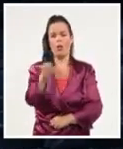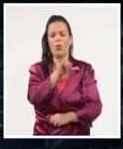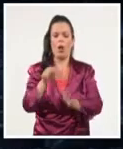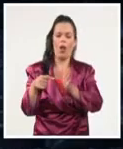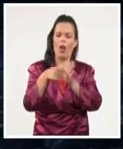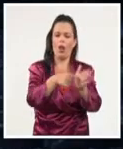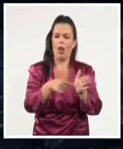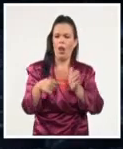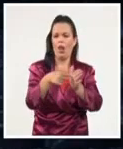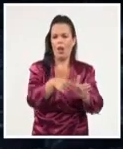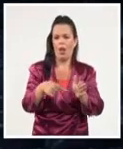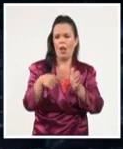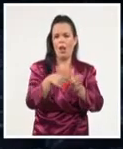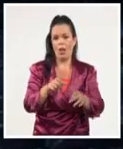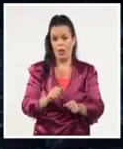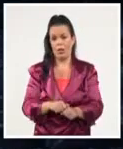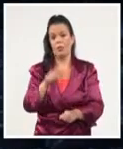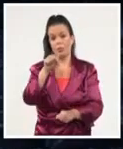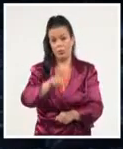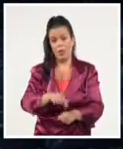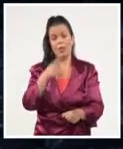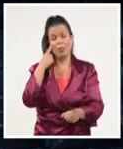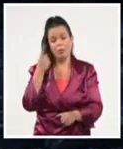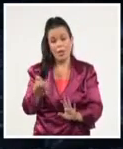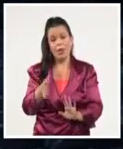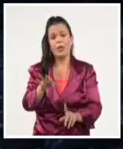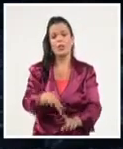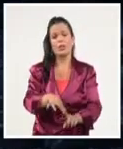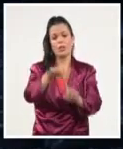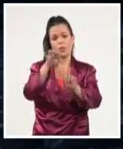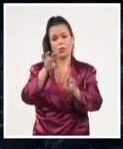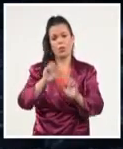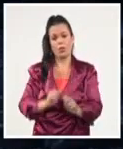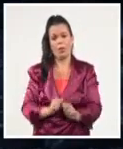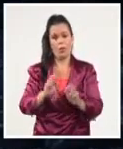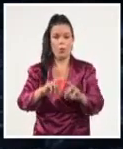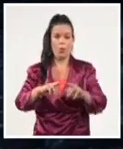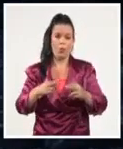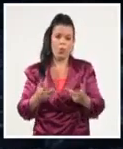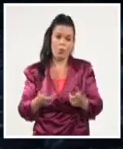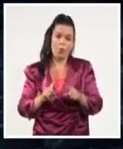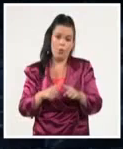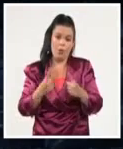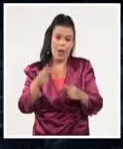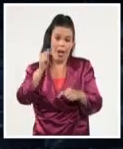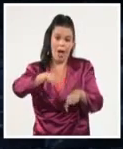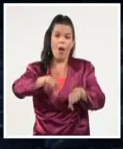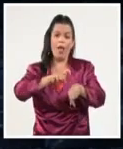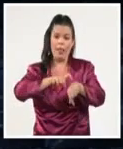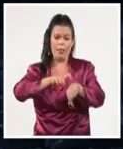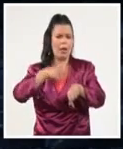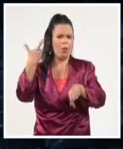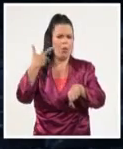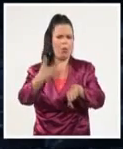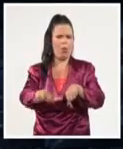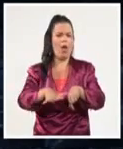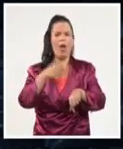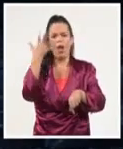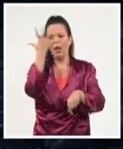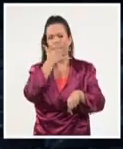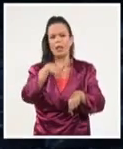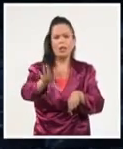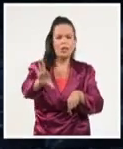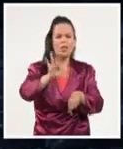conociendo su aval, bien pudiera haber cartas bajo la manga, porque resta tiempo para que el señor Uribe se decida sobre a quién